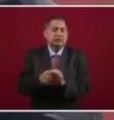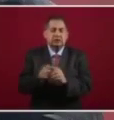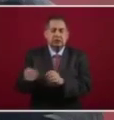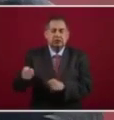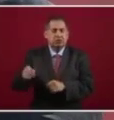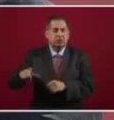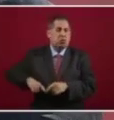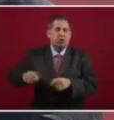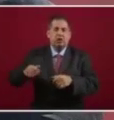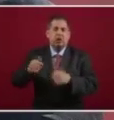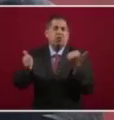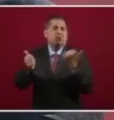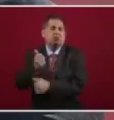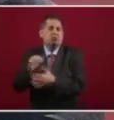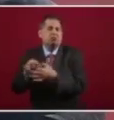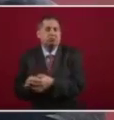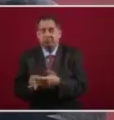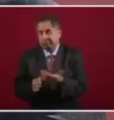al régimen.